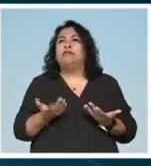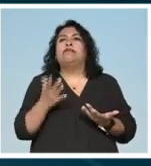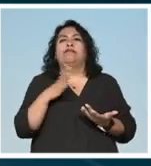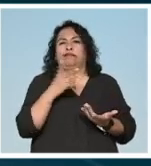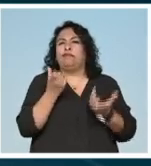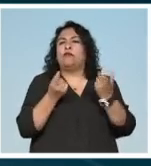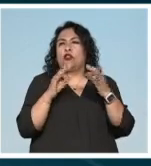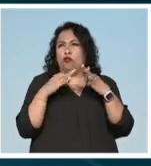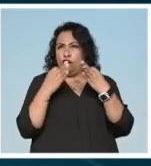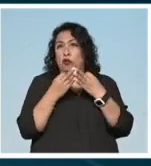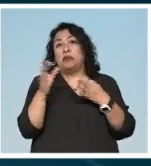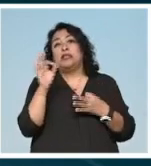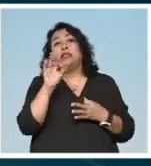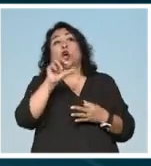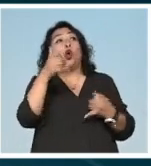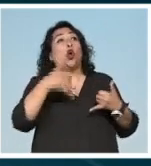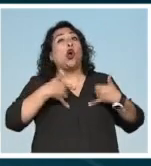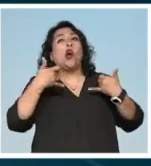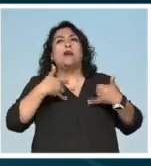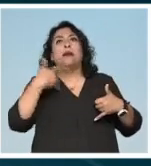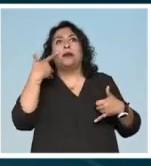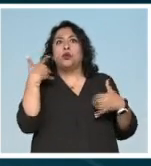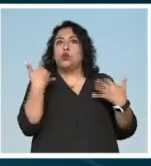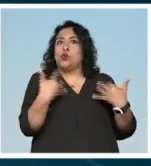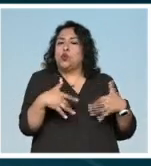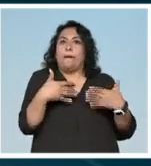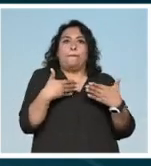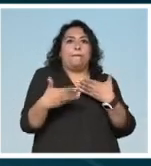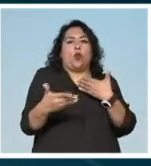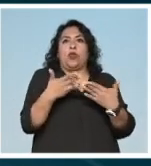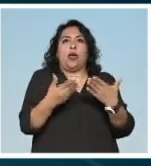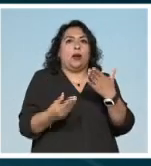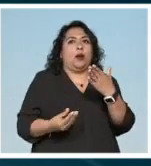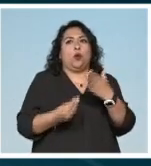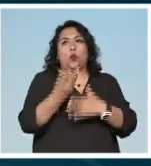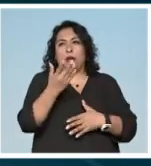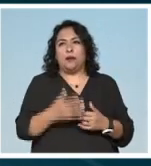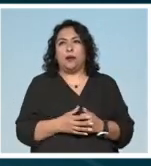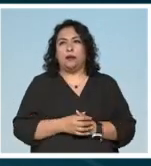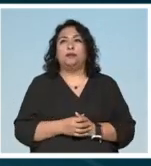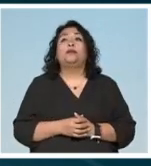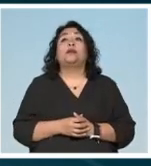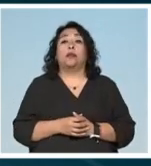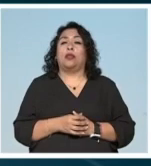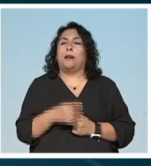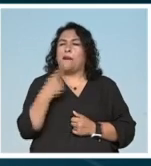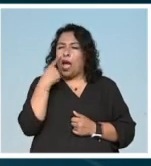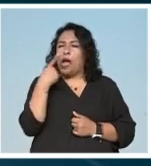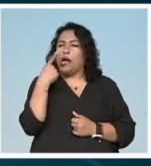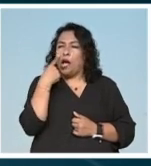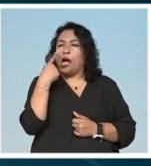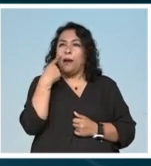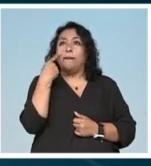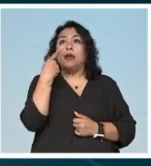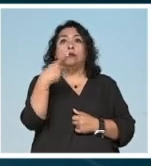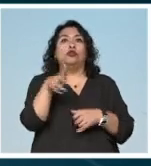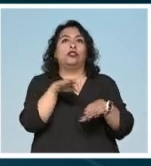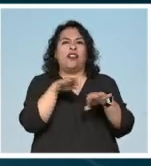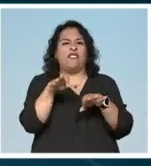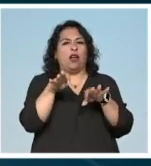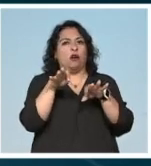algunas formas que tal vez para jóvenes se vean muy wow, modernas y novedosas. Lo que es una constante es su trabajo